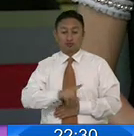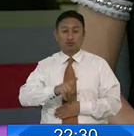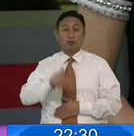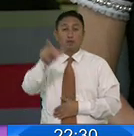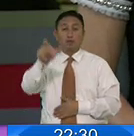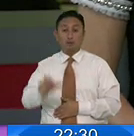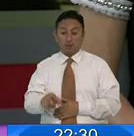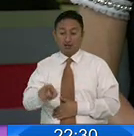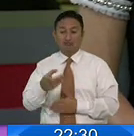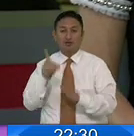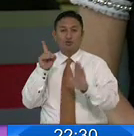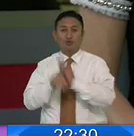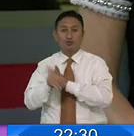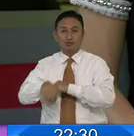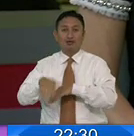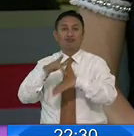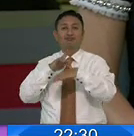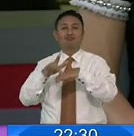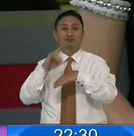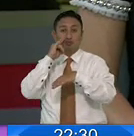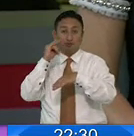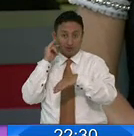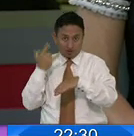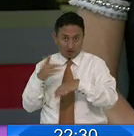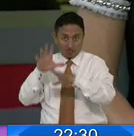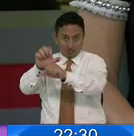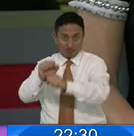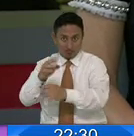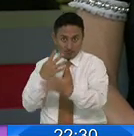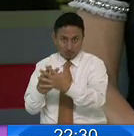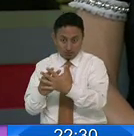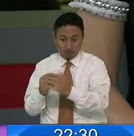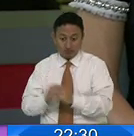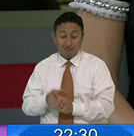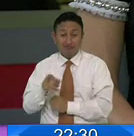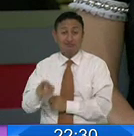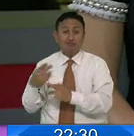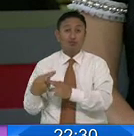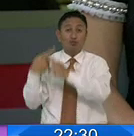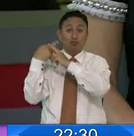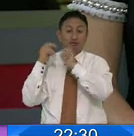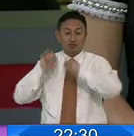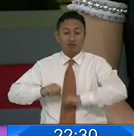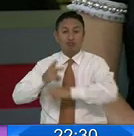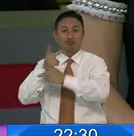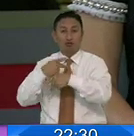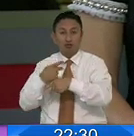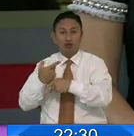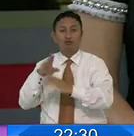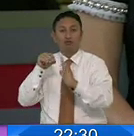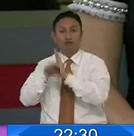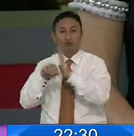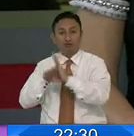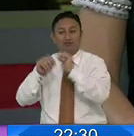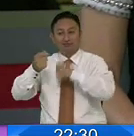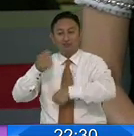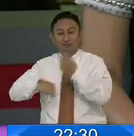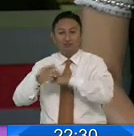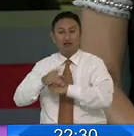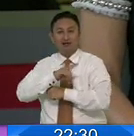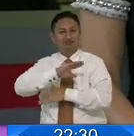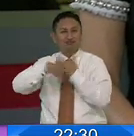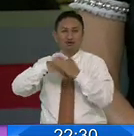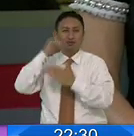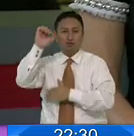del presunto delito de pornografía infantil aparentemente sería el encargado de la producción almacenamiento y venta de los vídeos